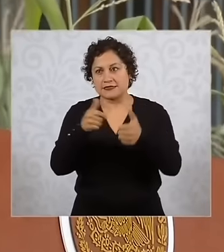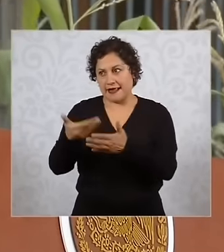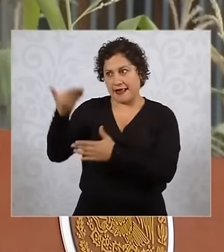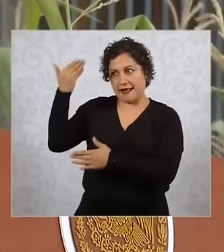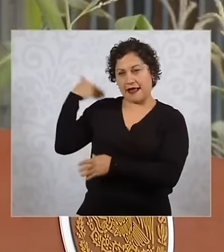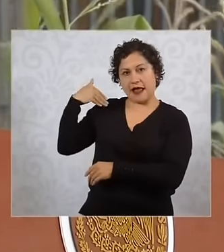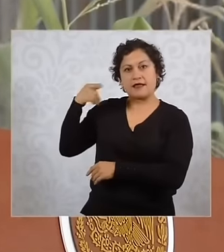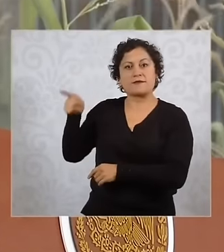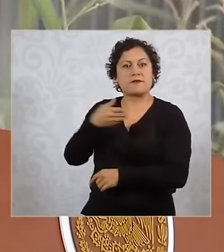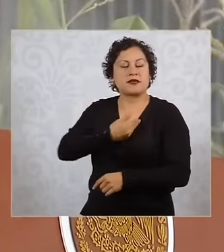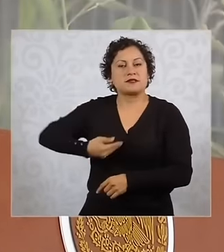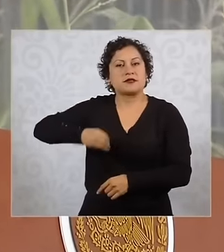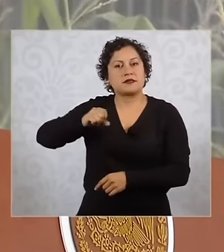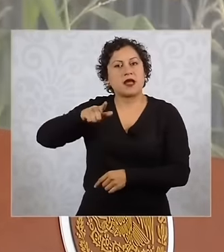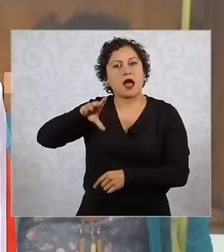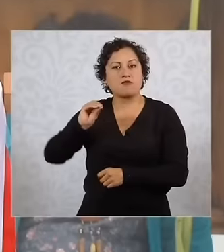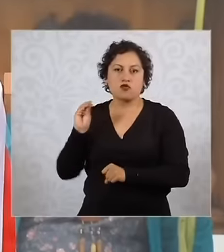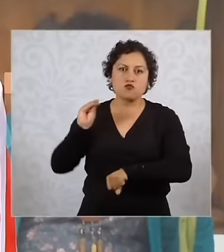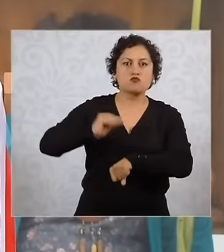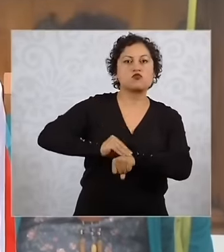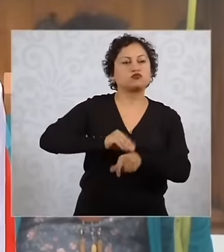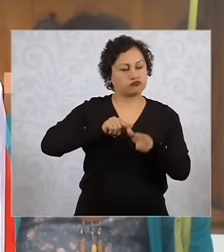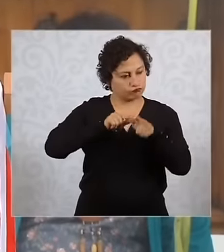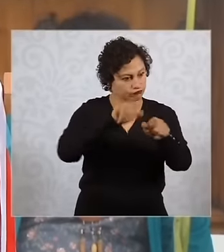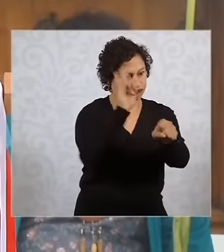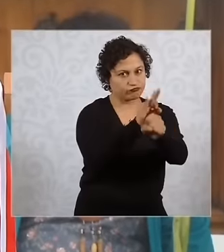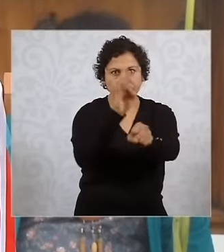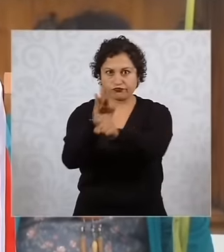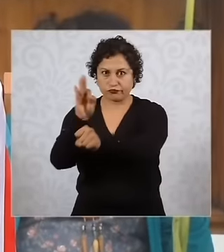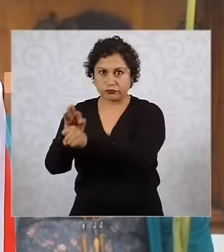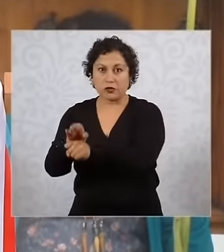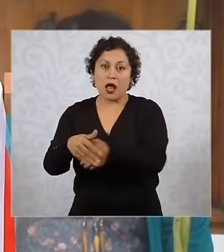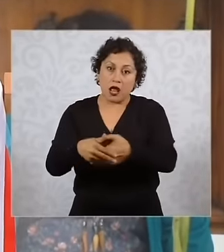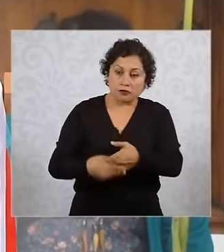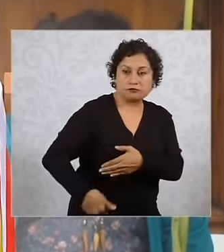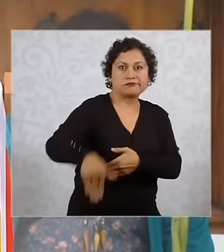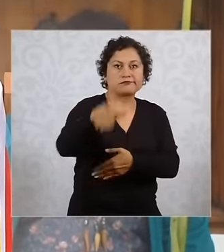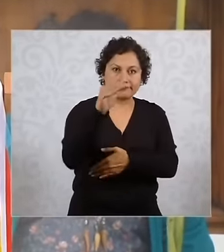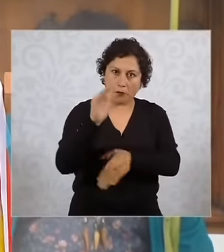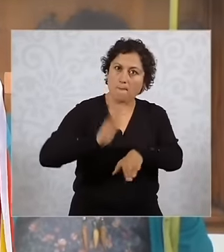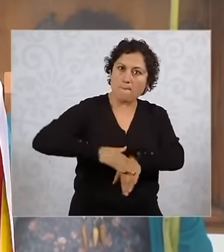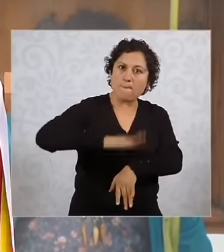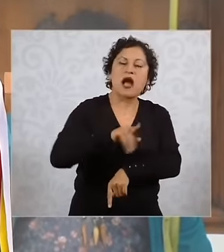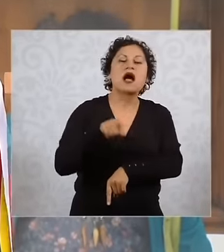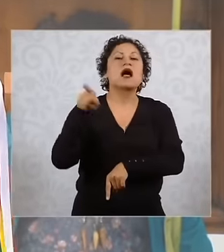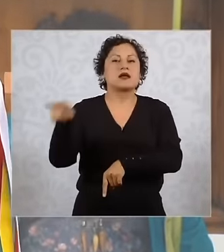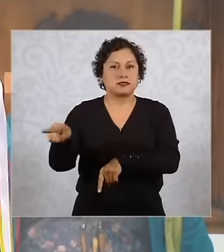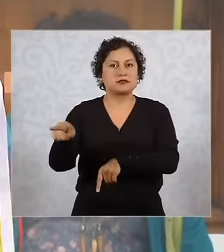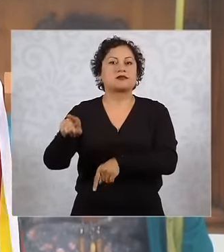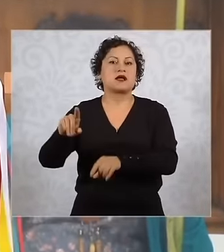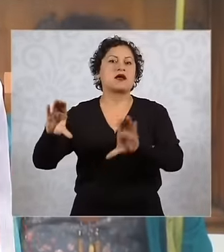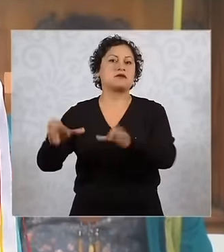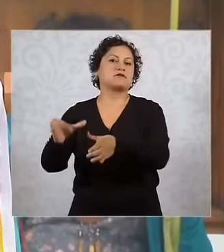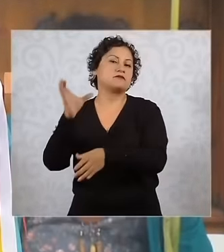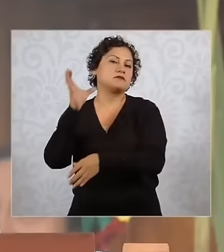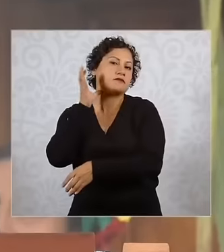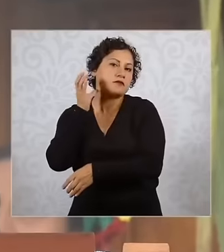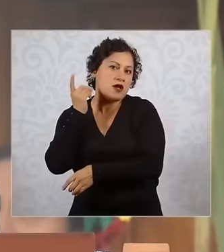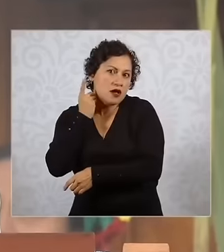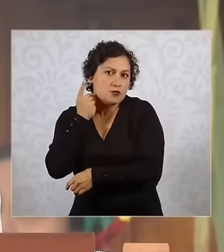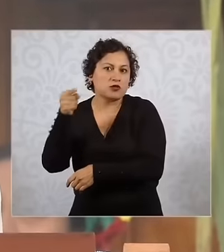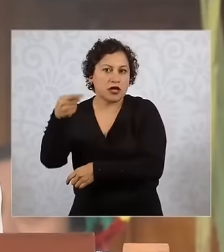Obrador. Además, también están por aprobarse en el Congreso para que pasen a la